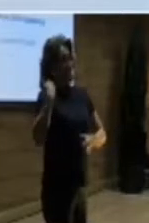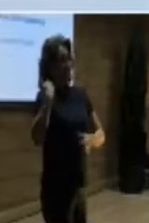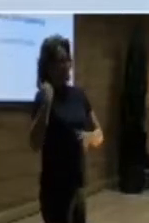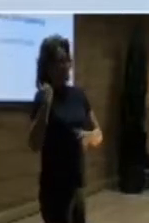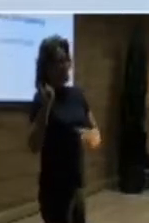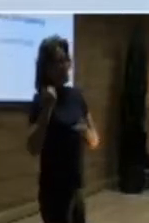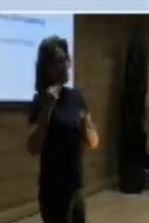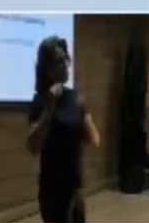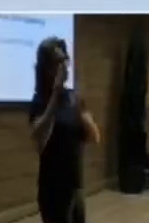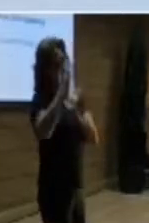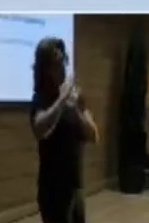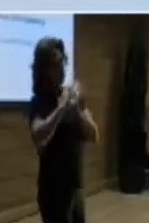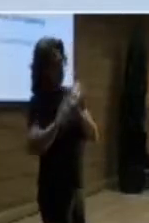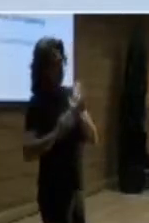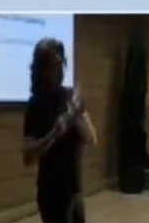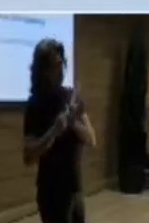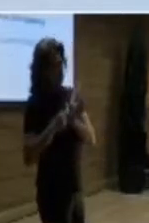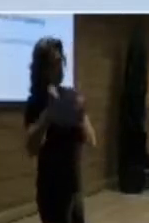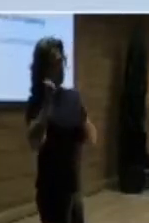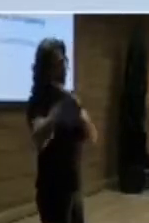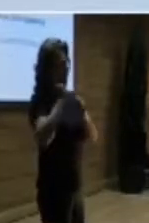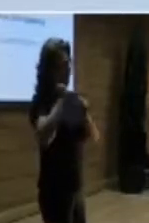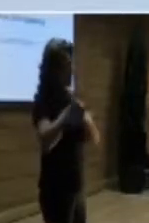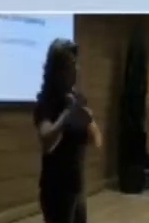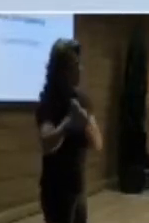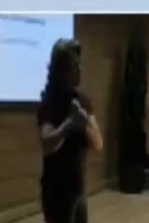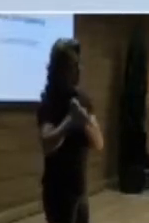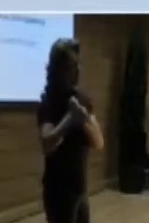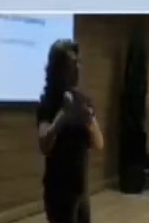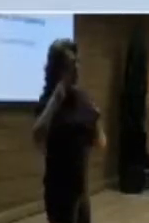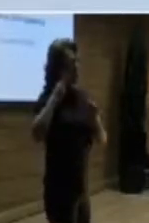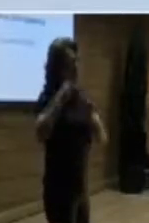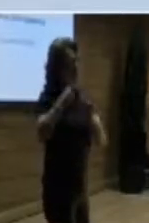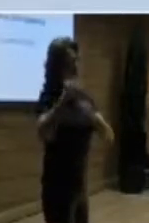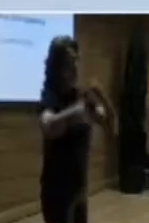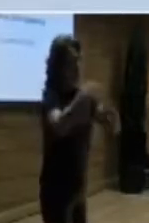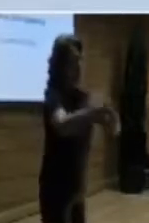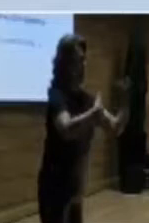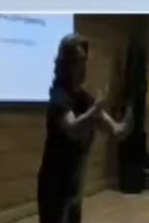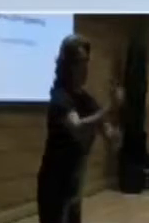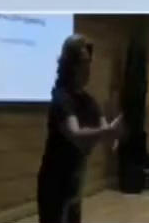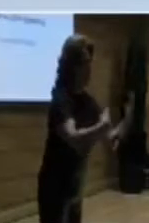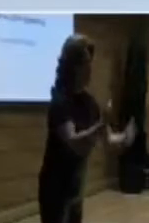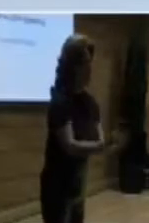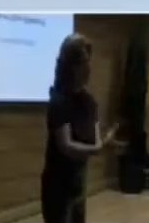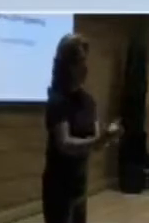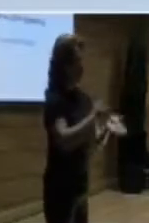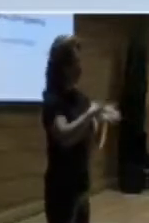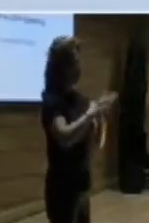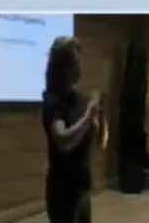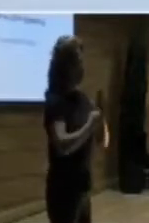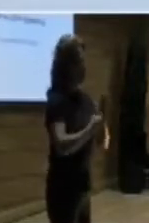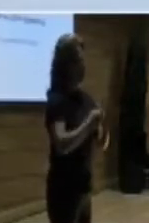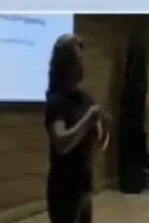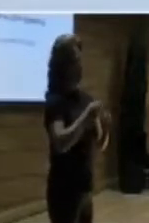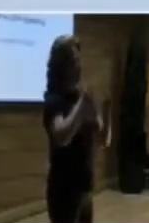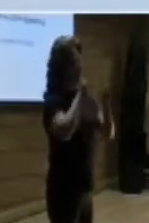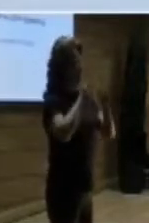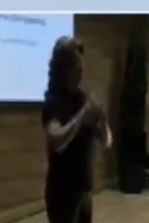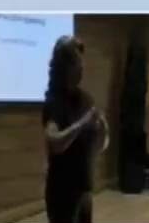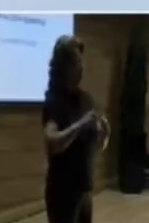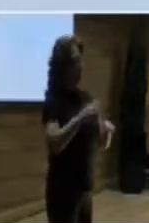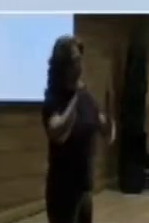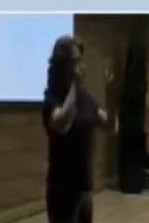de trabajo que sirviera para poner en marcha los grupos de estudio dentro del grupo estatal de